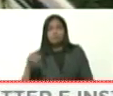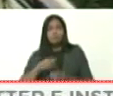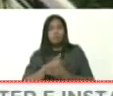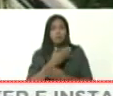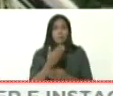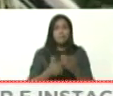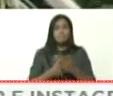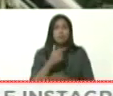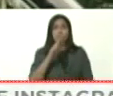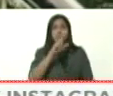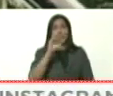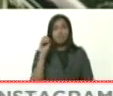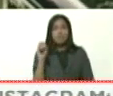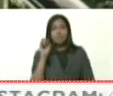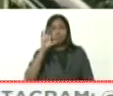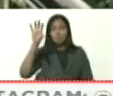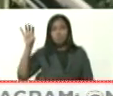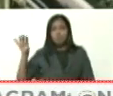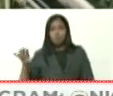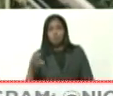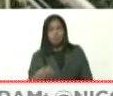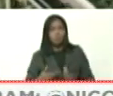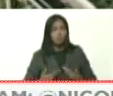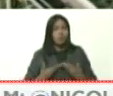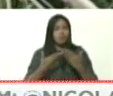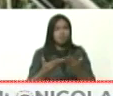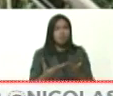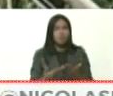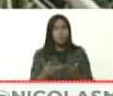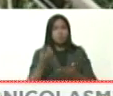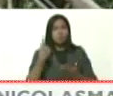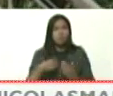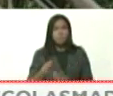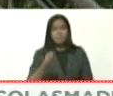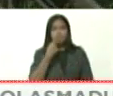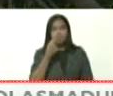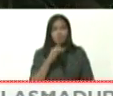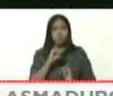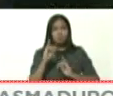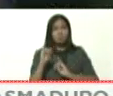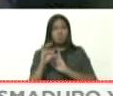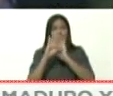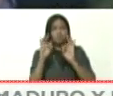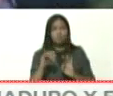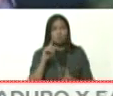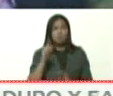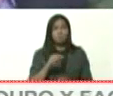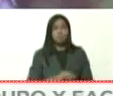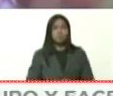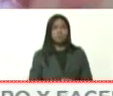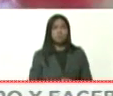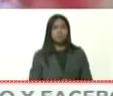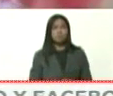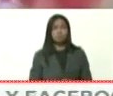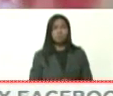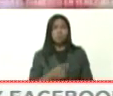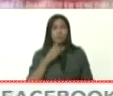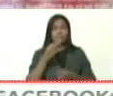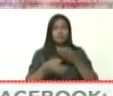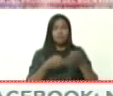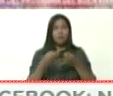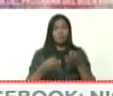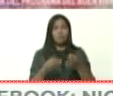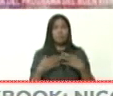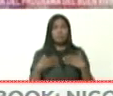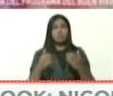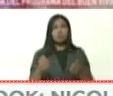más de 30 países ya tiene este medicamento, ya tiene este tratamiento, Y cuando hablamos de salud, de